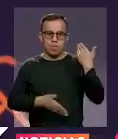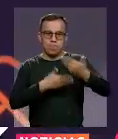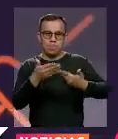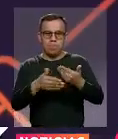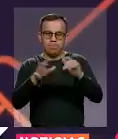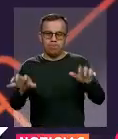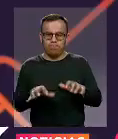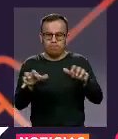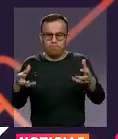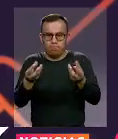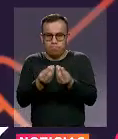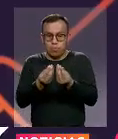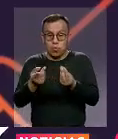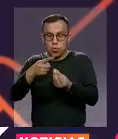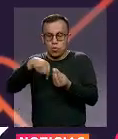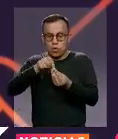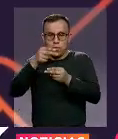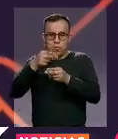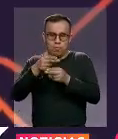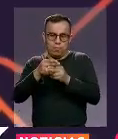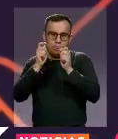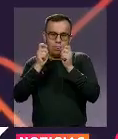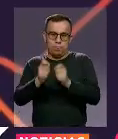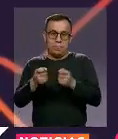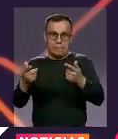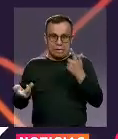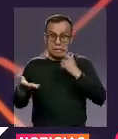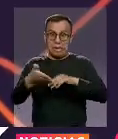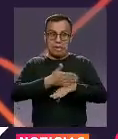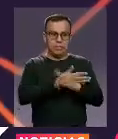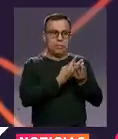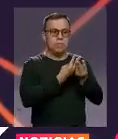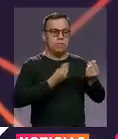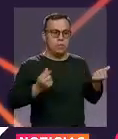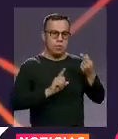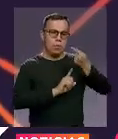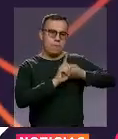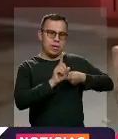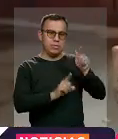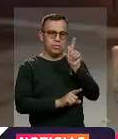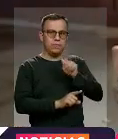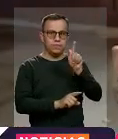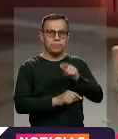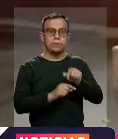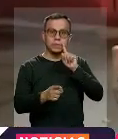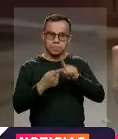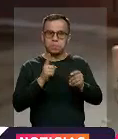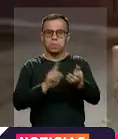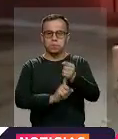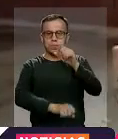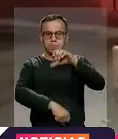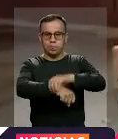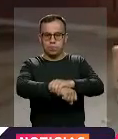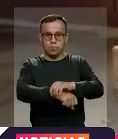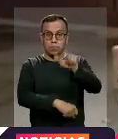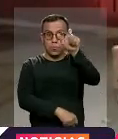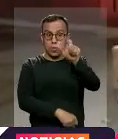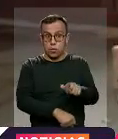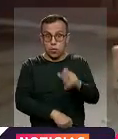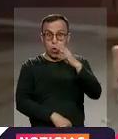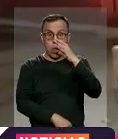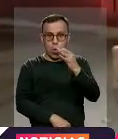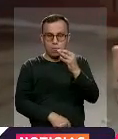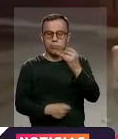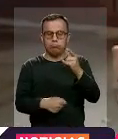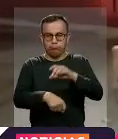los actos criminales de una banda delincuencial que fue desarticulada en febrero de este año. Se logró la captura de un sujeto